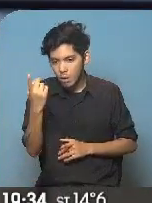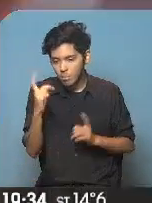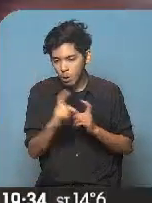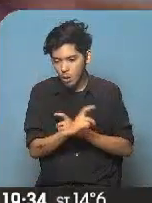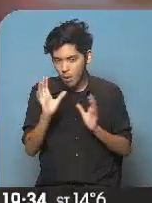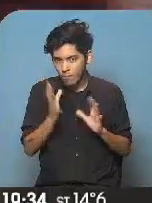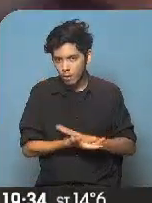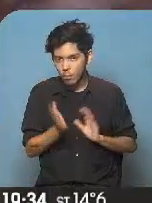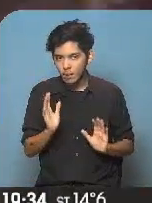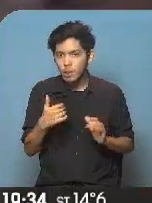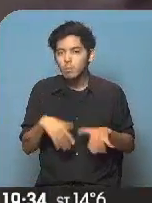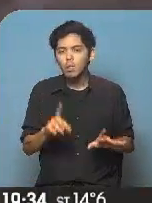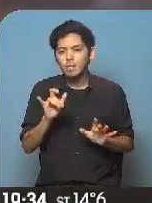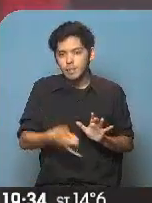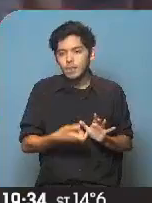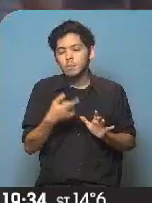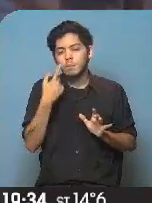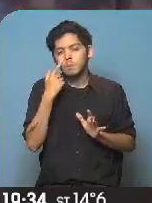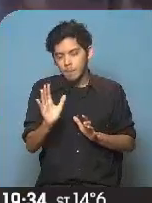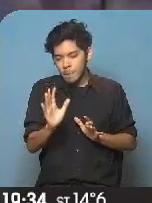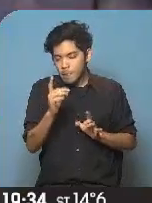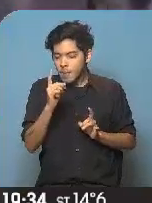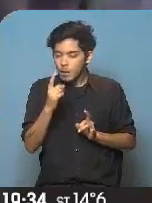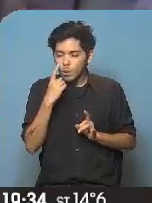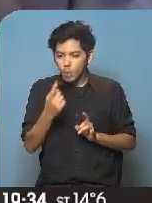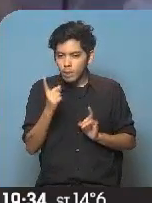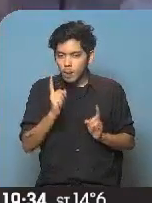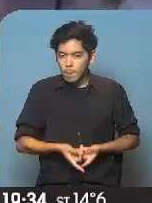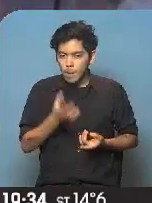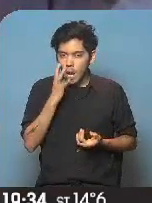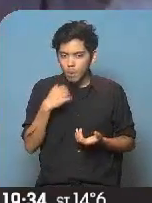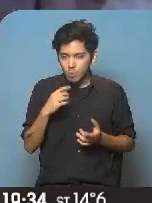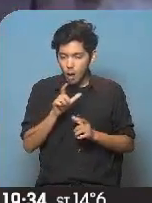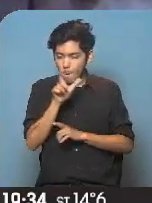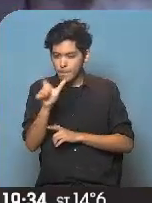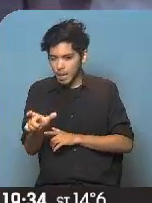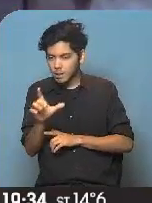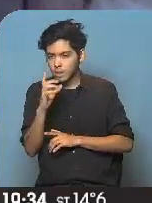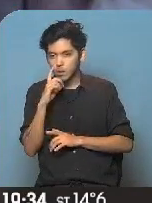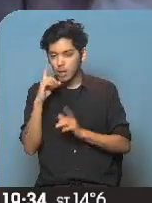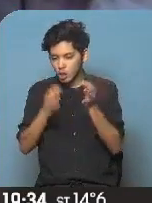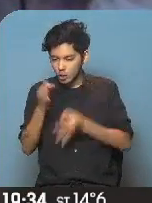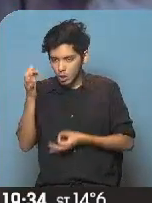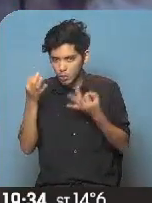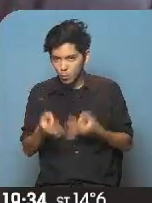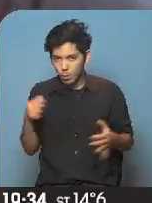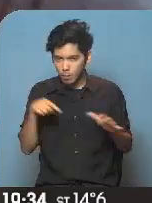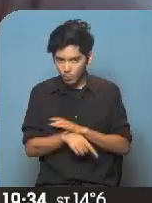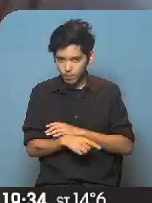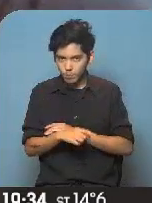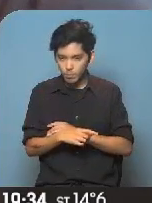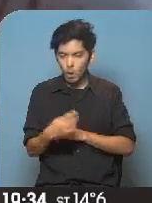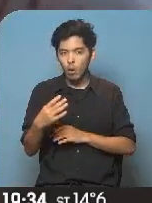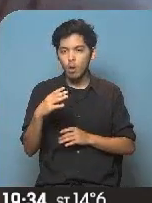tipo. Posiblemente sí, pero tenemos que tener en cuenta lo siguiente. Y fíjense que hay alguna punta, una arista que no se ha analizado debidamente. Y es el boicot general que le